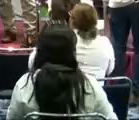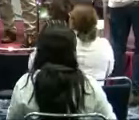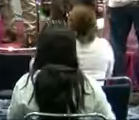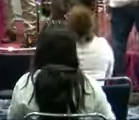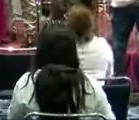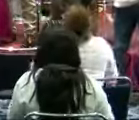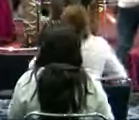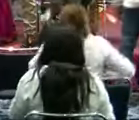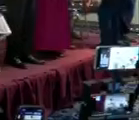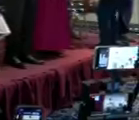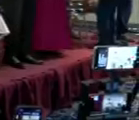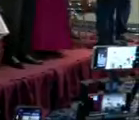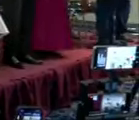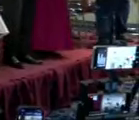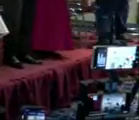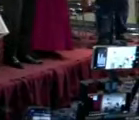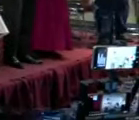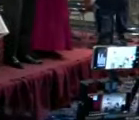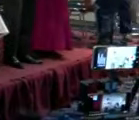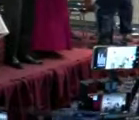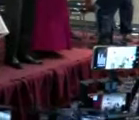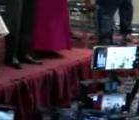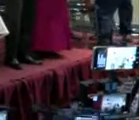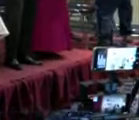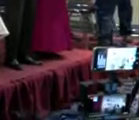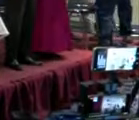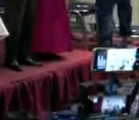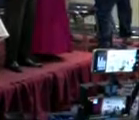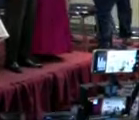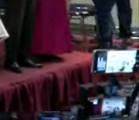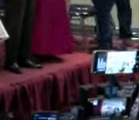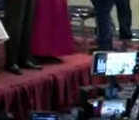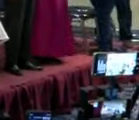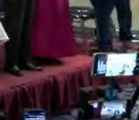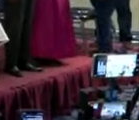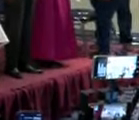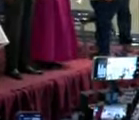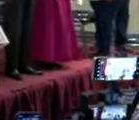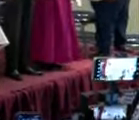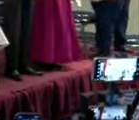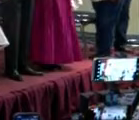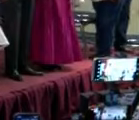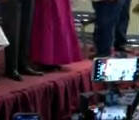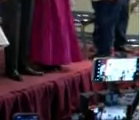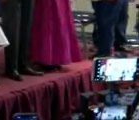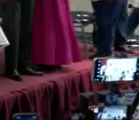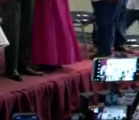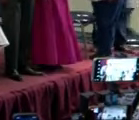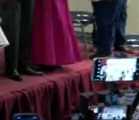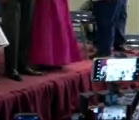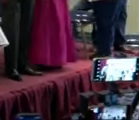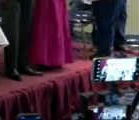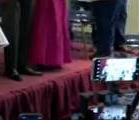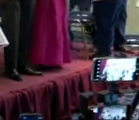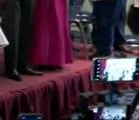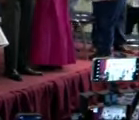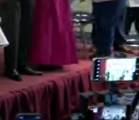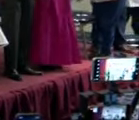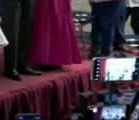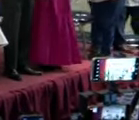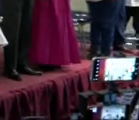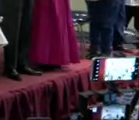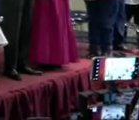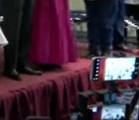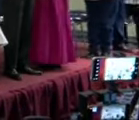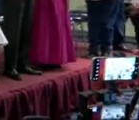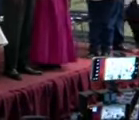nos acompañan esta mañana. Estamos transmitiendo completamente en vivo desde el Tianguis Turístico 2023 que se celebra en la Ciudad de México, un lugar donde se